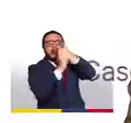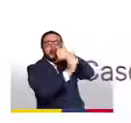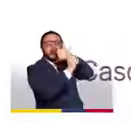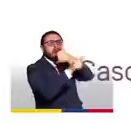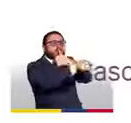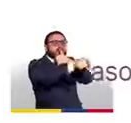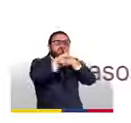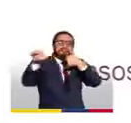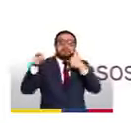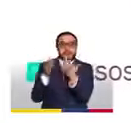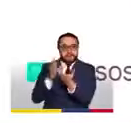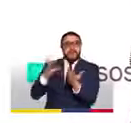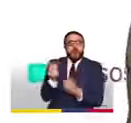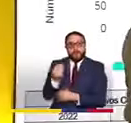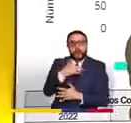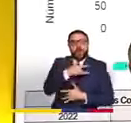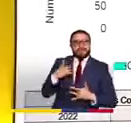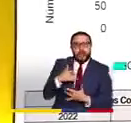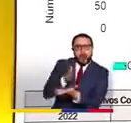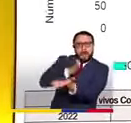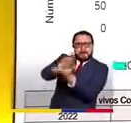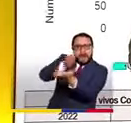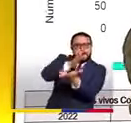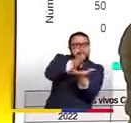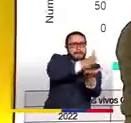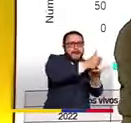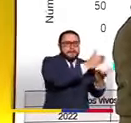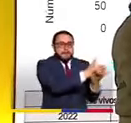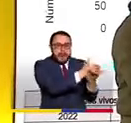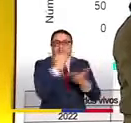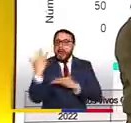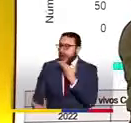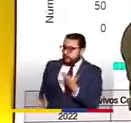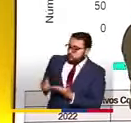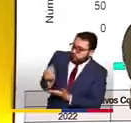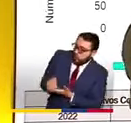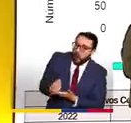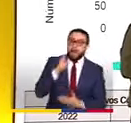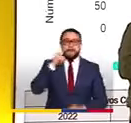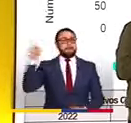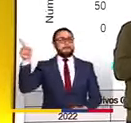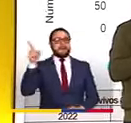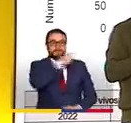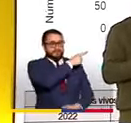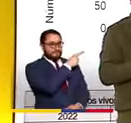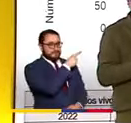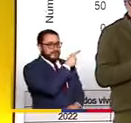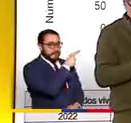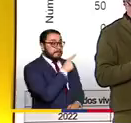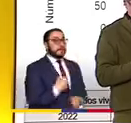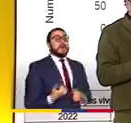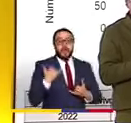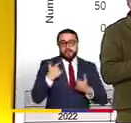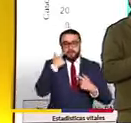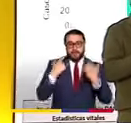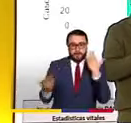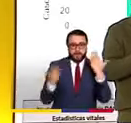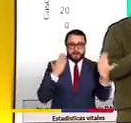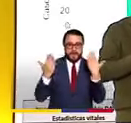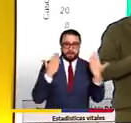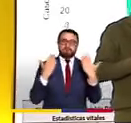país. Y estos son los resultados. Vamos a mirarlo ahora con el año 2025. Aquí